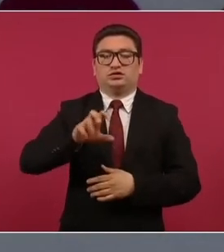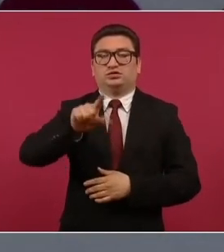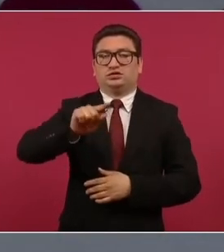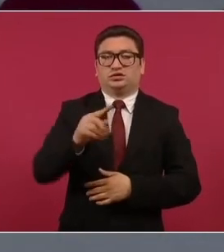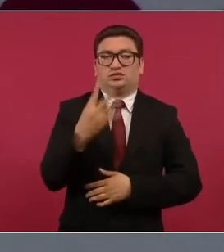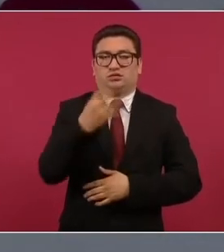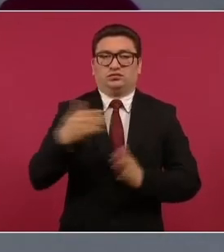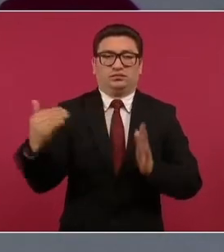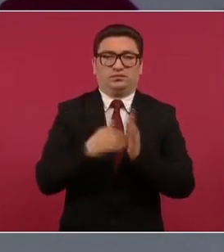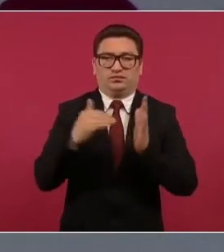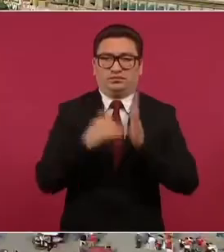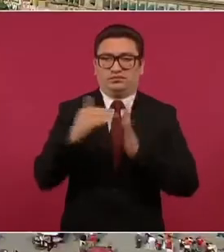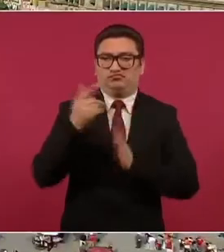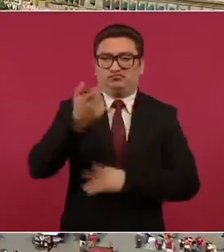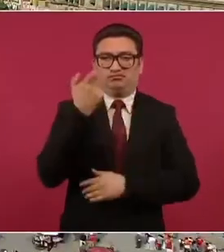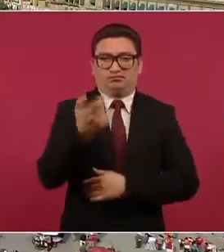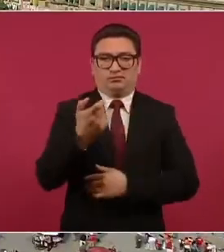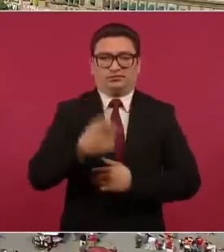574.000 millones de pesos.